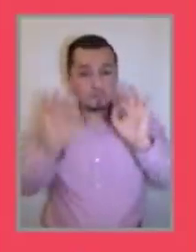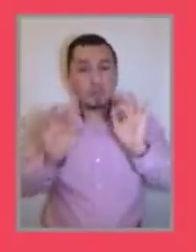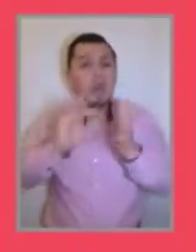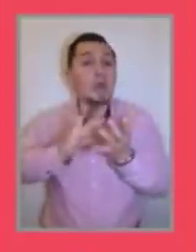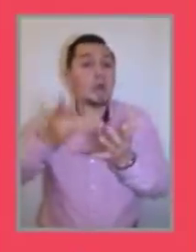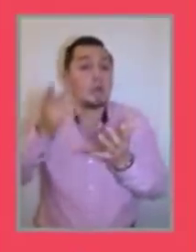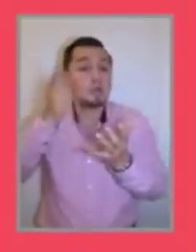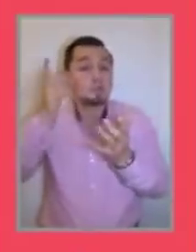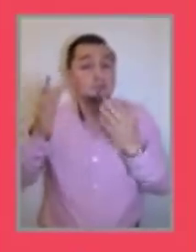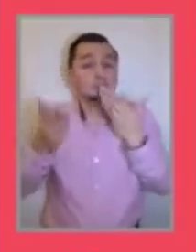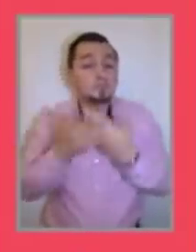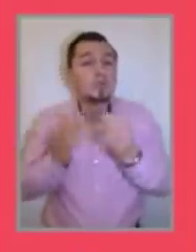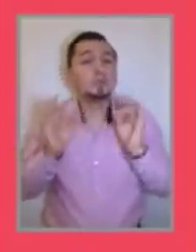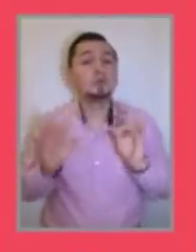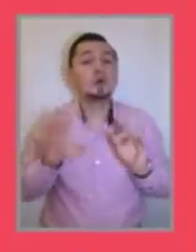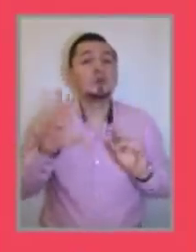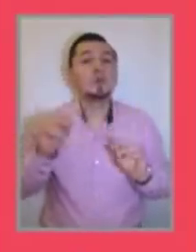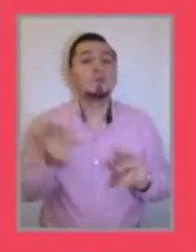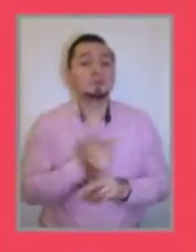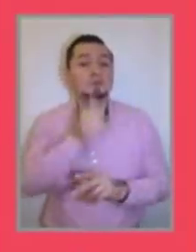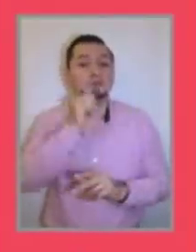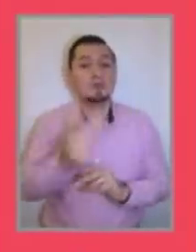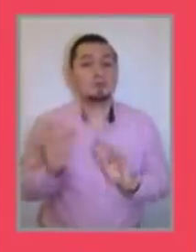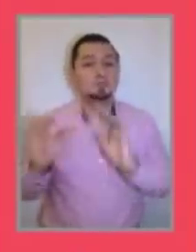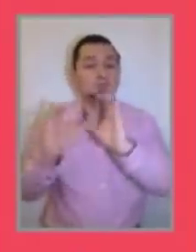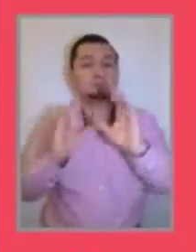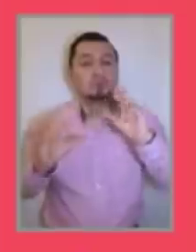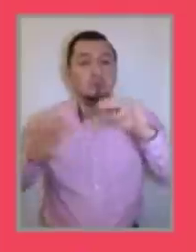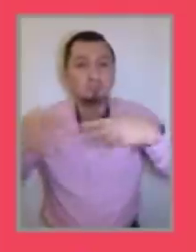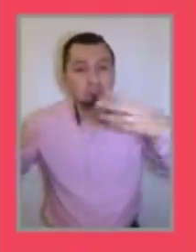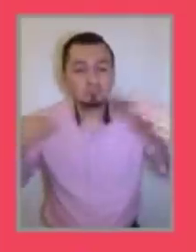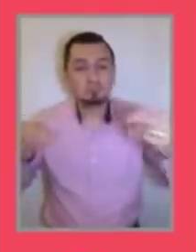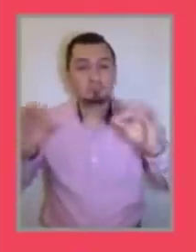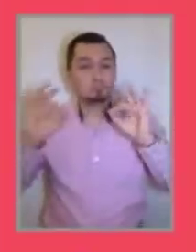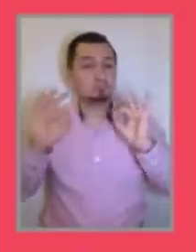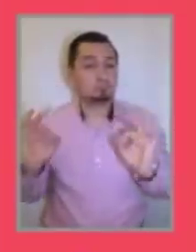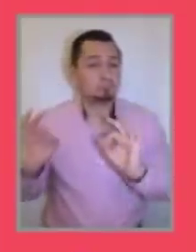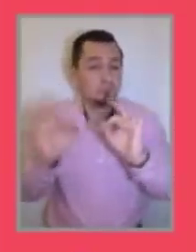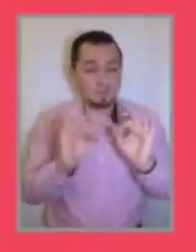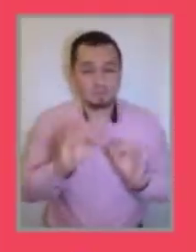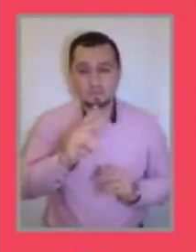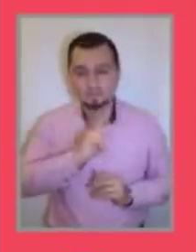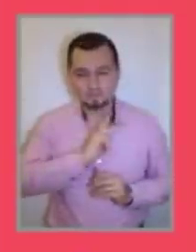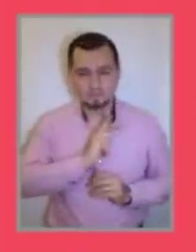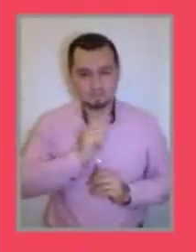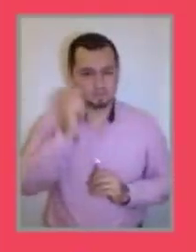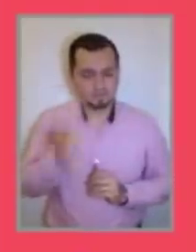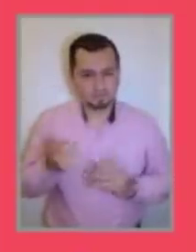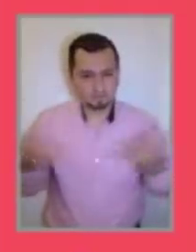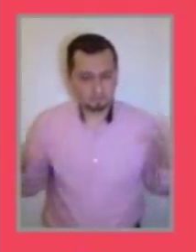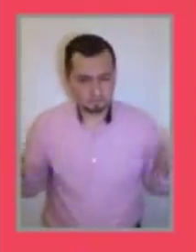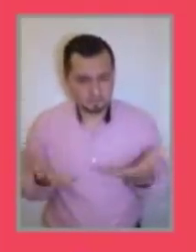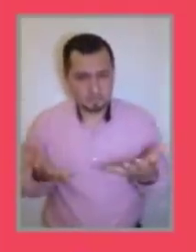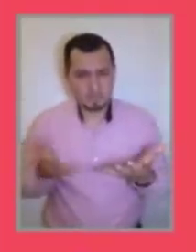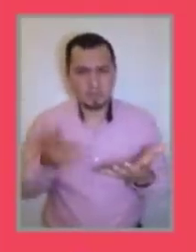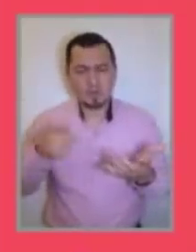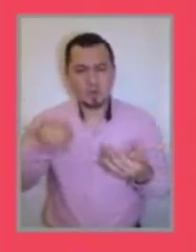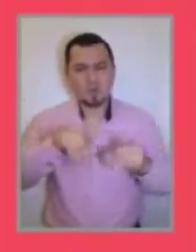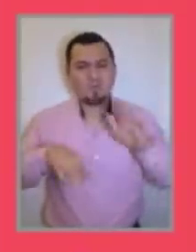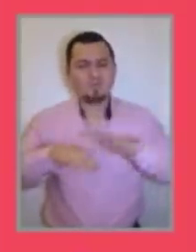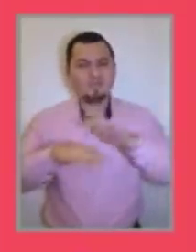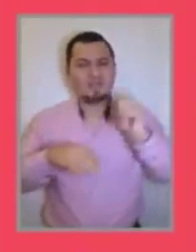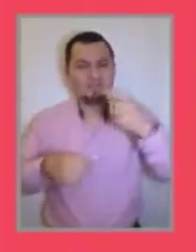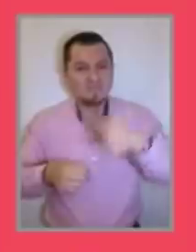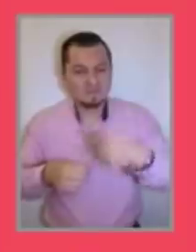cumplimiento de los protocolos que se publican a tiempo, se instruye al respecto, ha logrado que no tengamos una dispersión de la